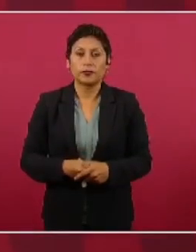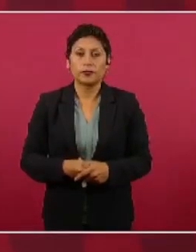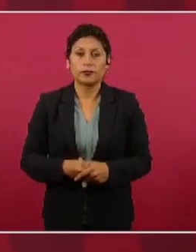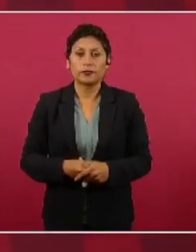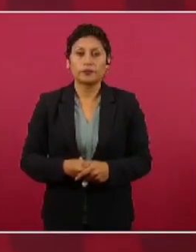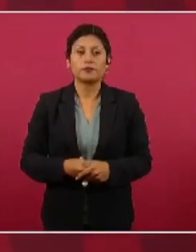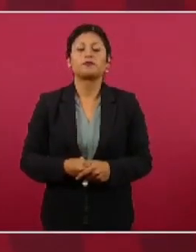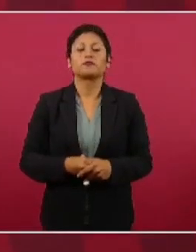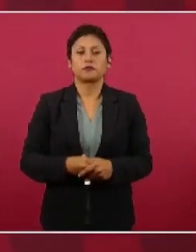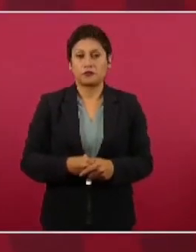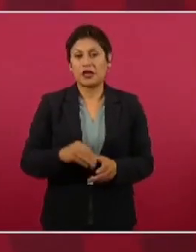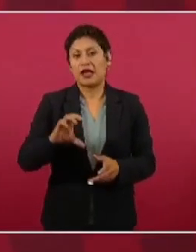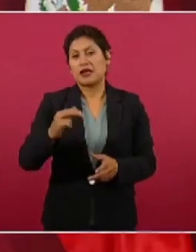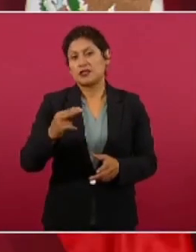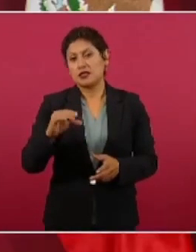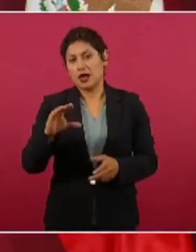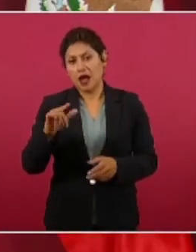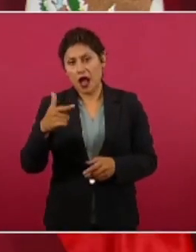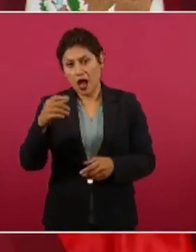Chicago,